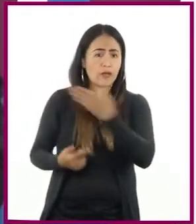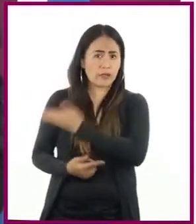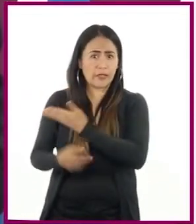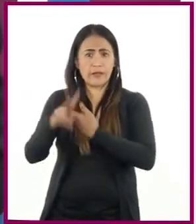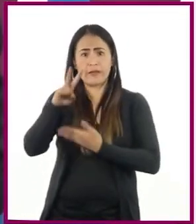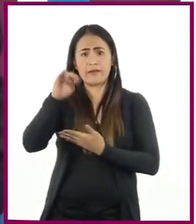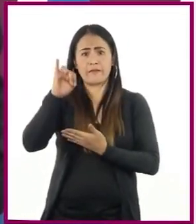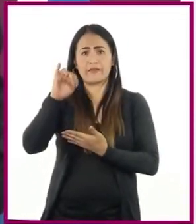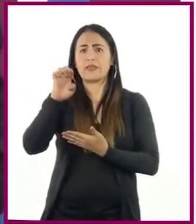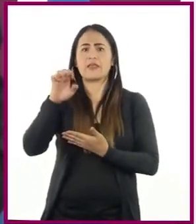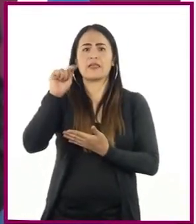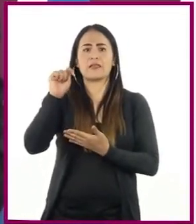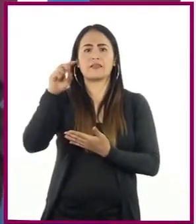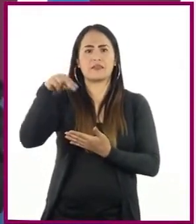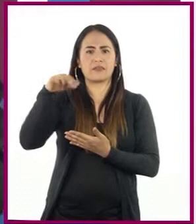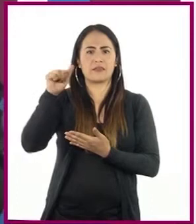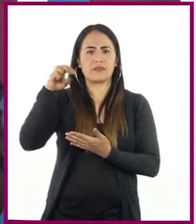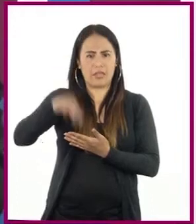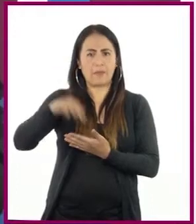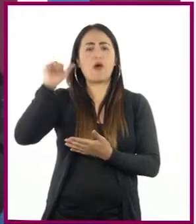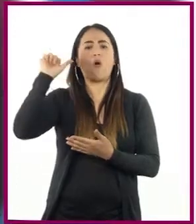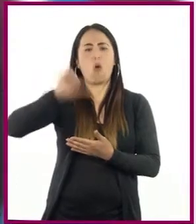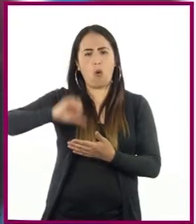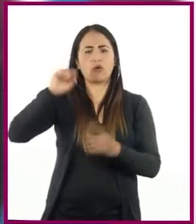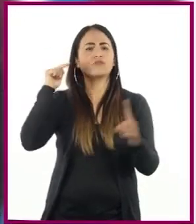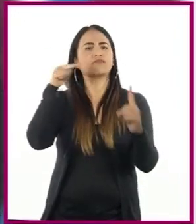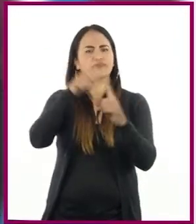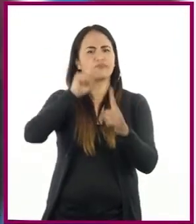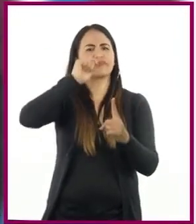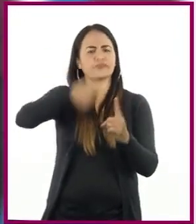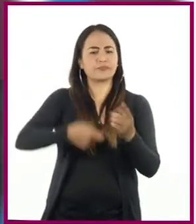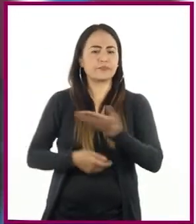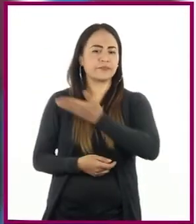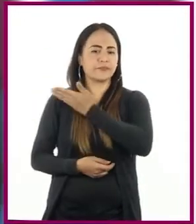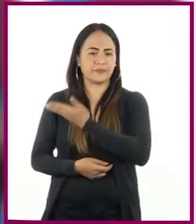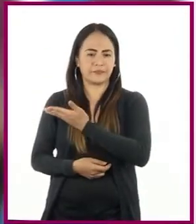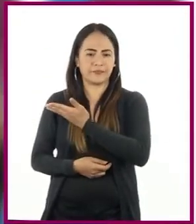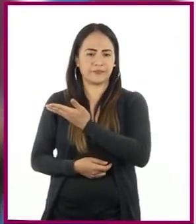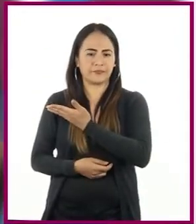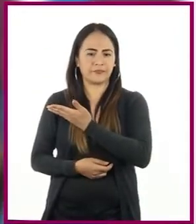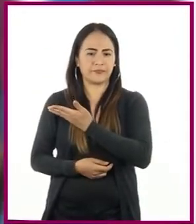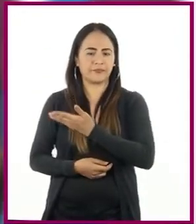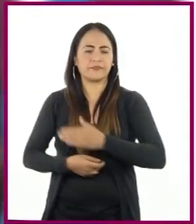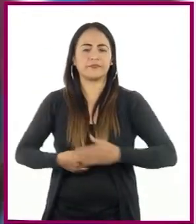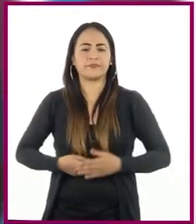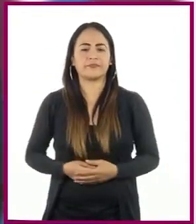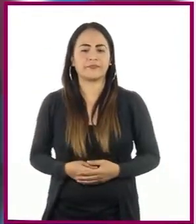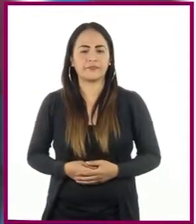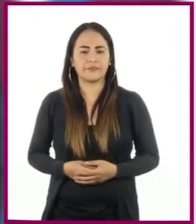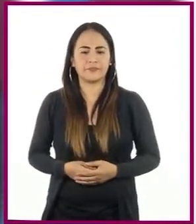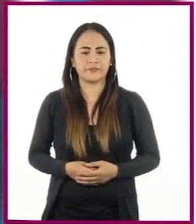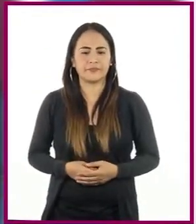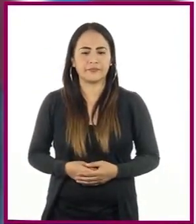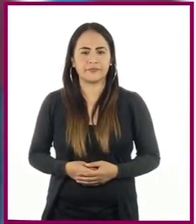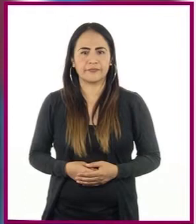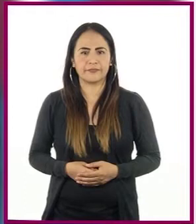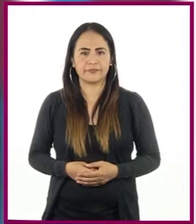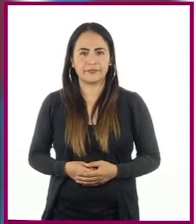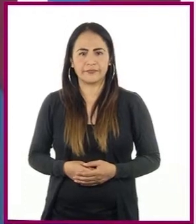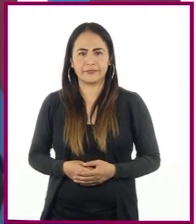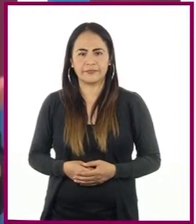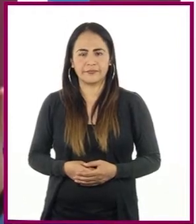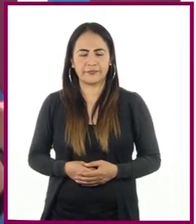esto, el propósito de la sesión de hoy es comprender la participación de las grandes potencias en la Guerra de